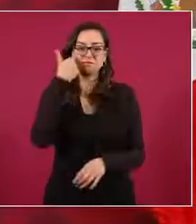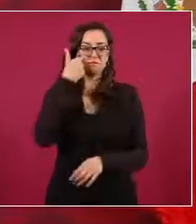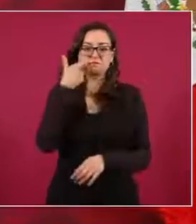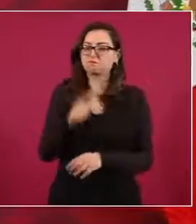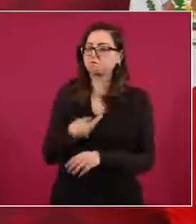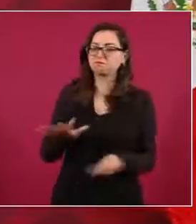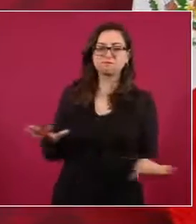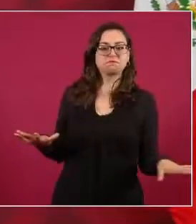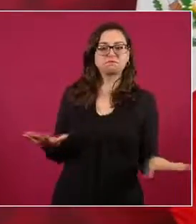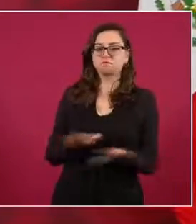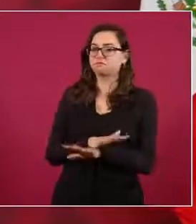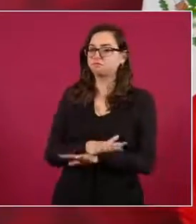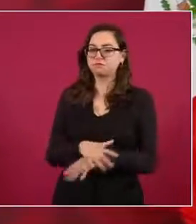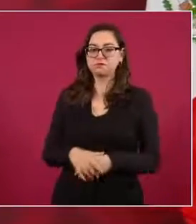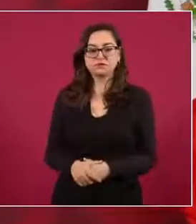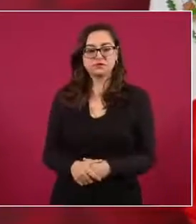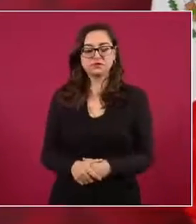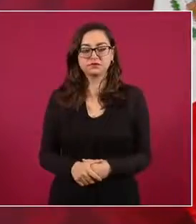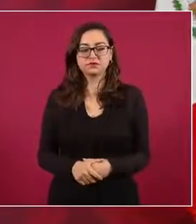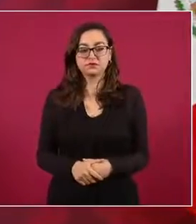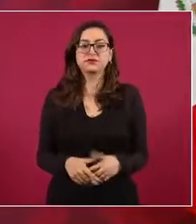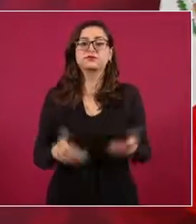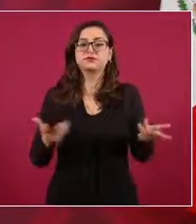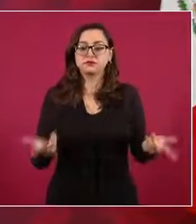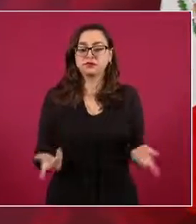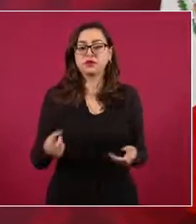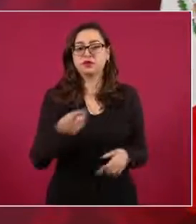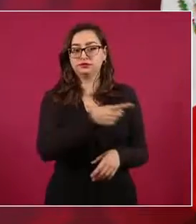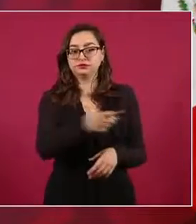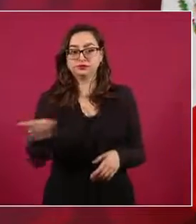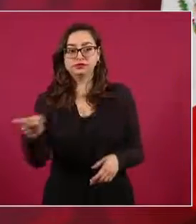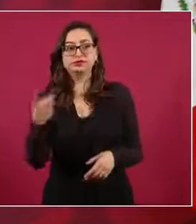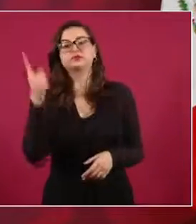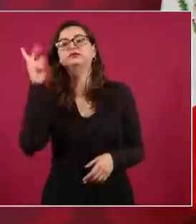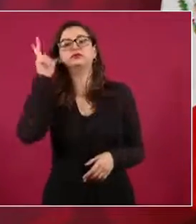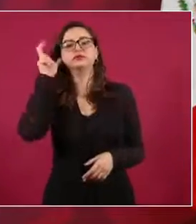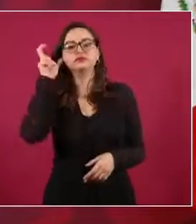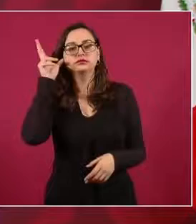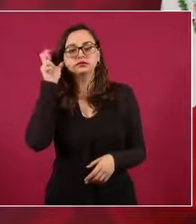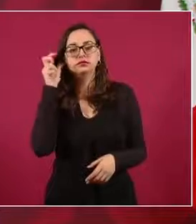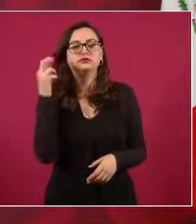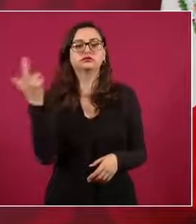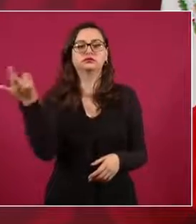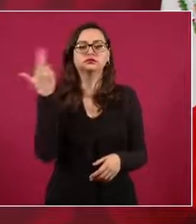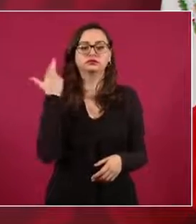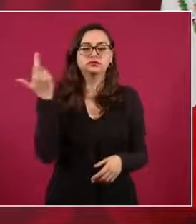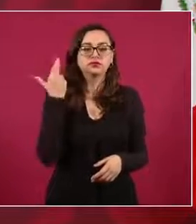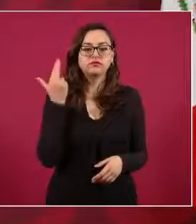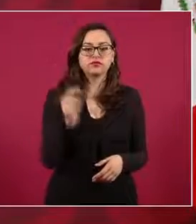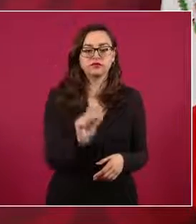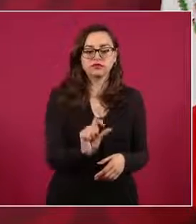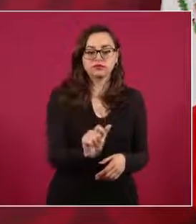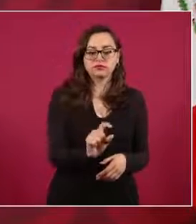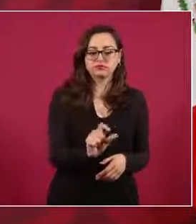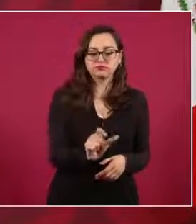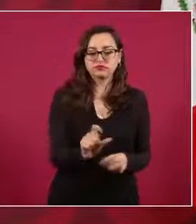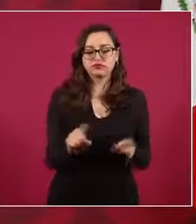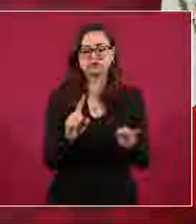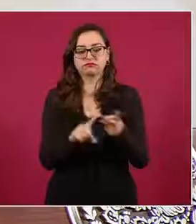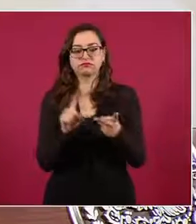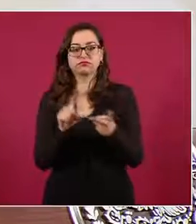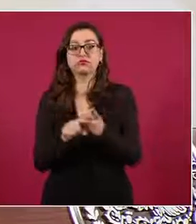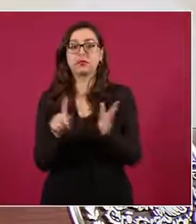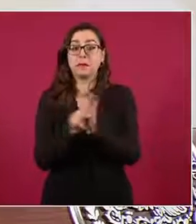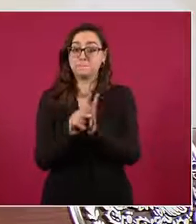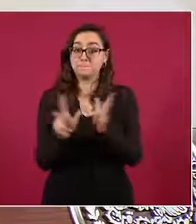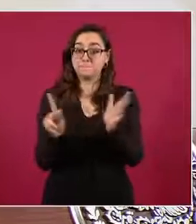Así como les invito a que escuchen la radio, les invito a que vean los periódicos de hoy. Yo